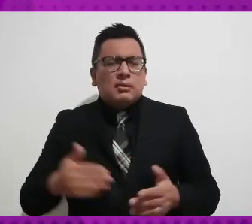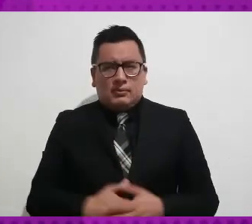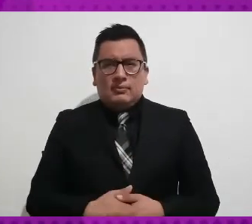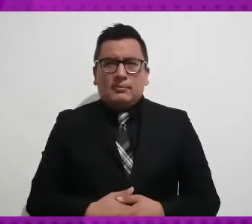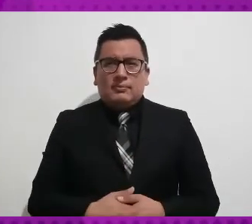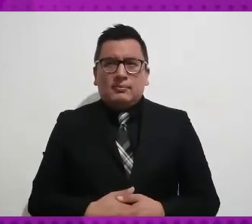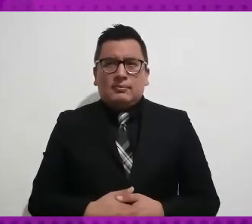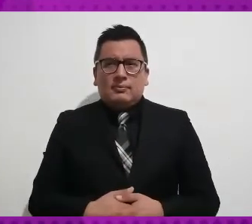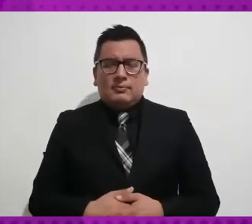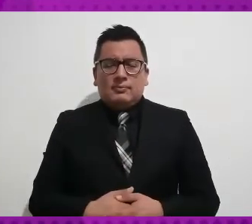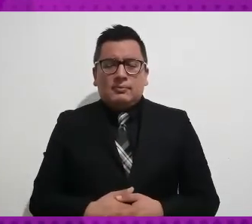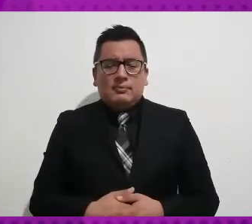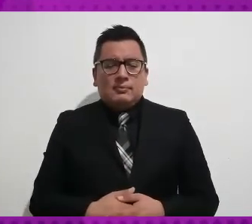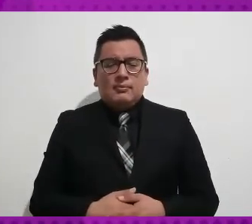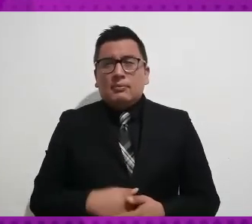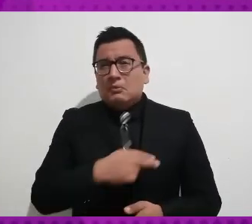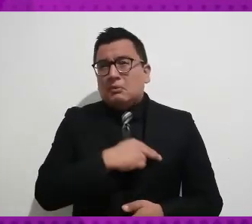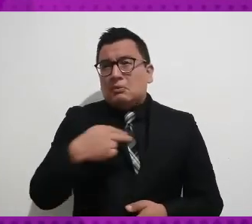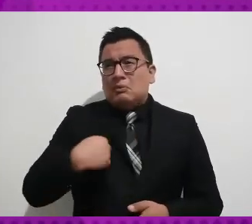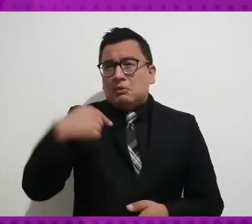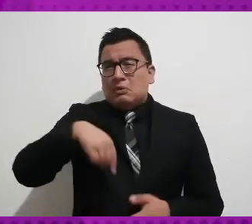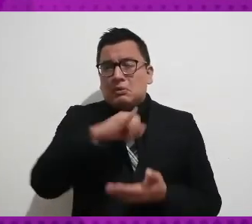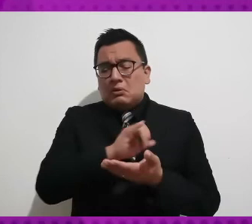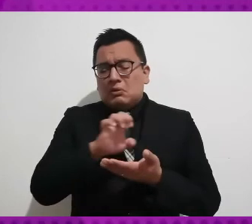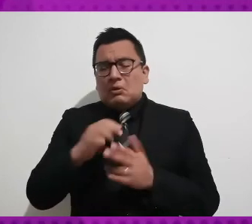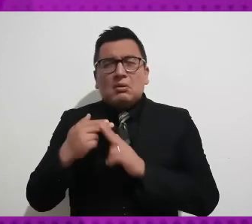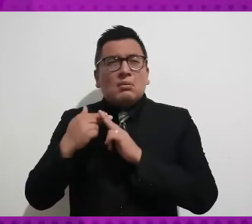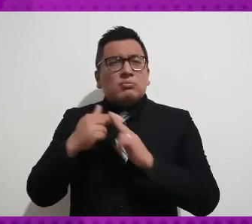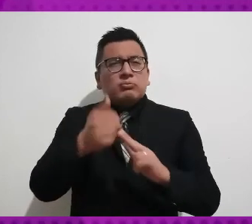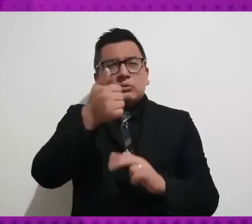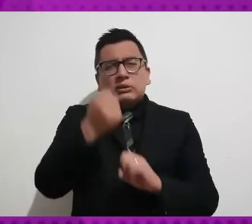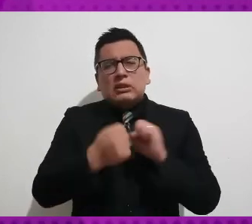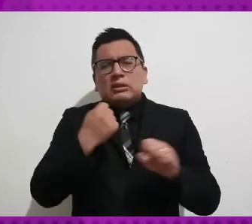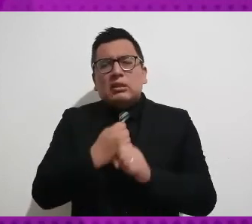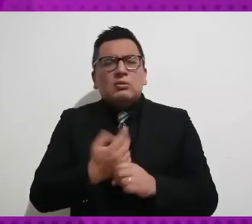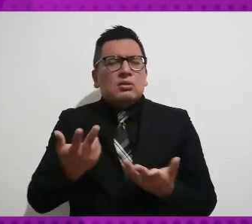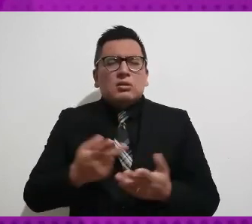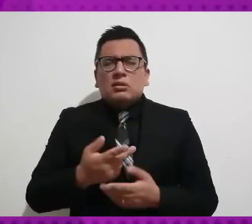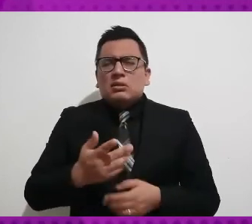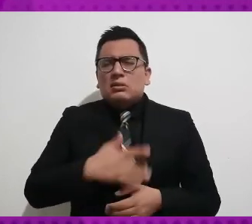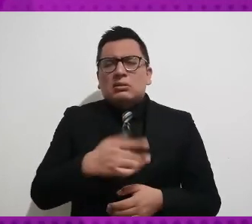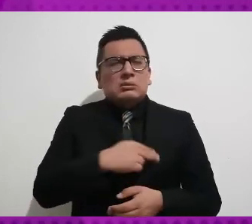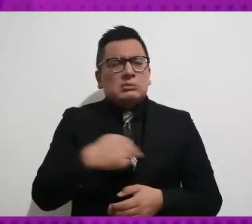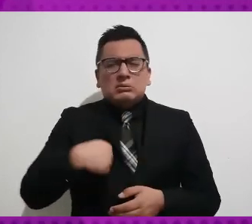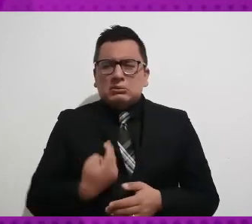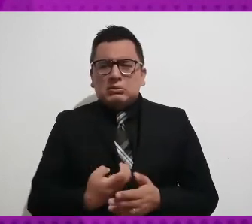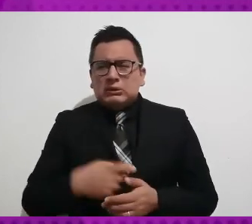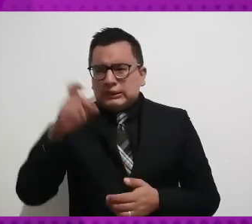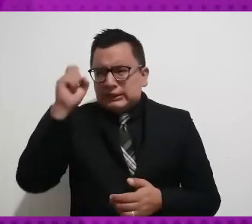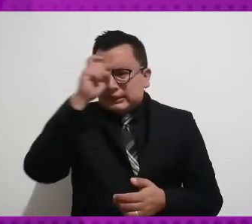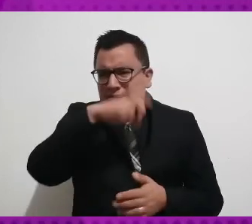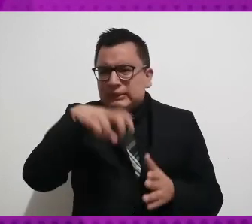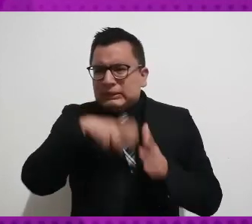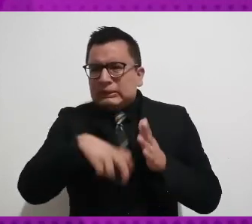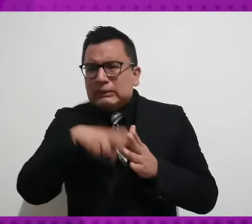y con el actuar de estos 6 años ya del Instituto Electoral de Coahuila. En este momento, ¿cuáles son los retos que vamos a enfrentar o